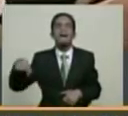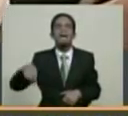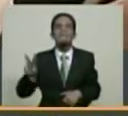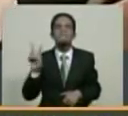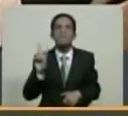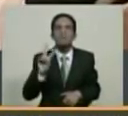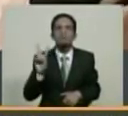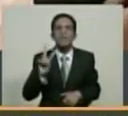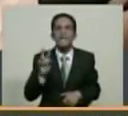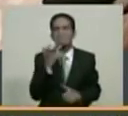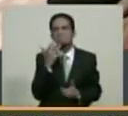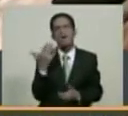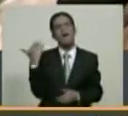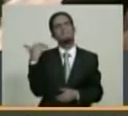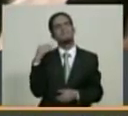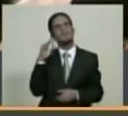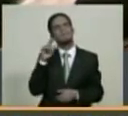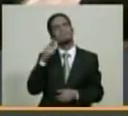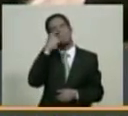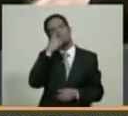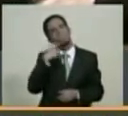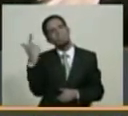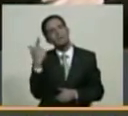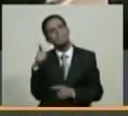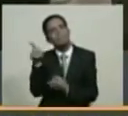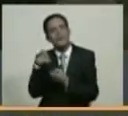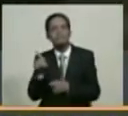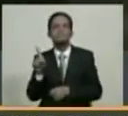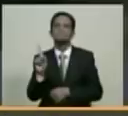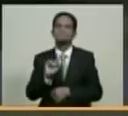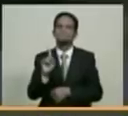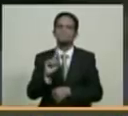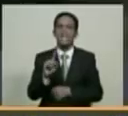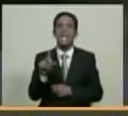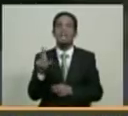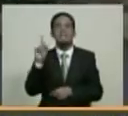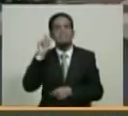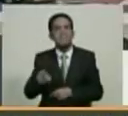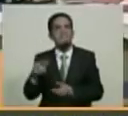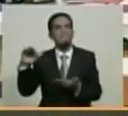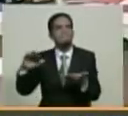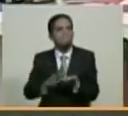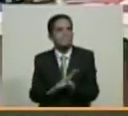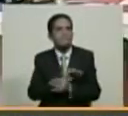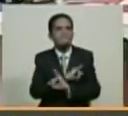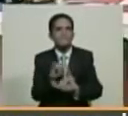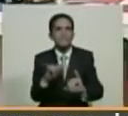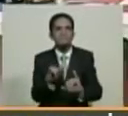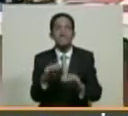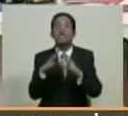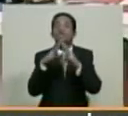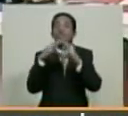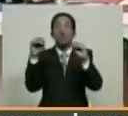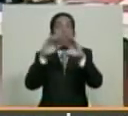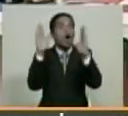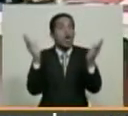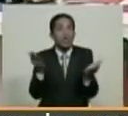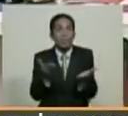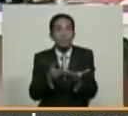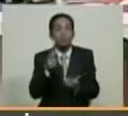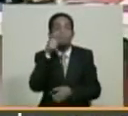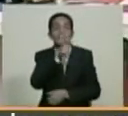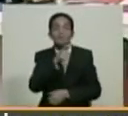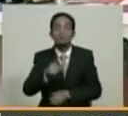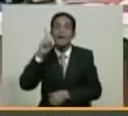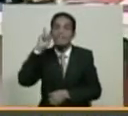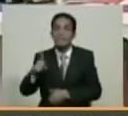de no pagar impuestos. Pues eso tiene que acabarse. En cualquier parte del mundo la gente paga impuestos. En Venezuela los ricos tienen que